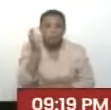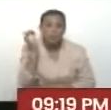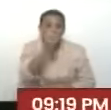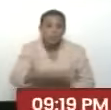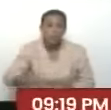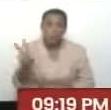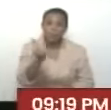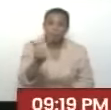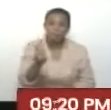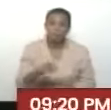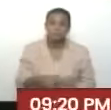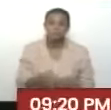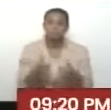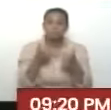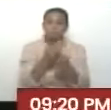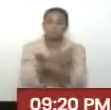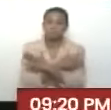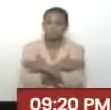país.